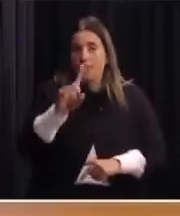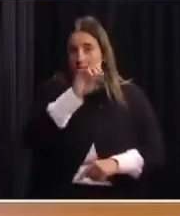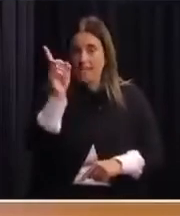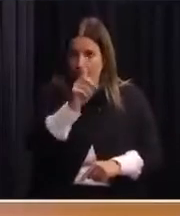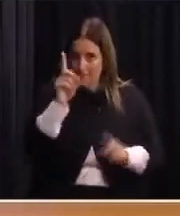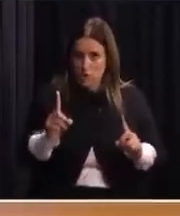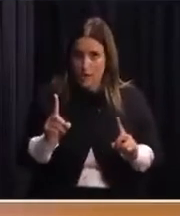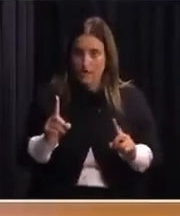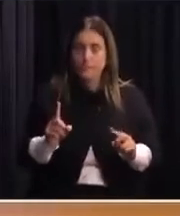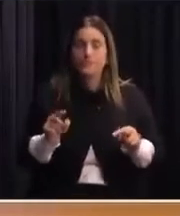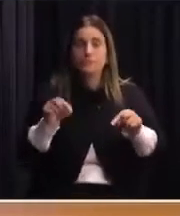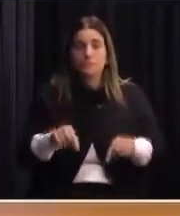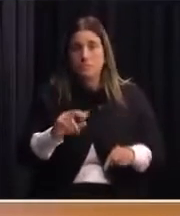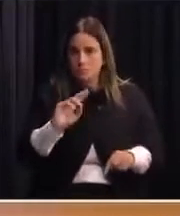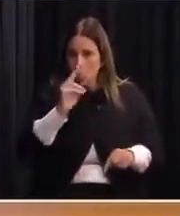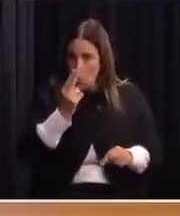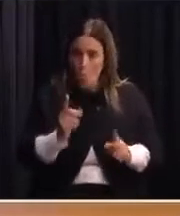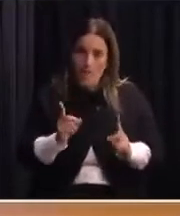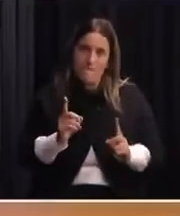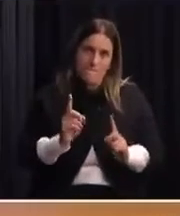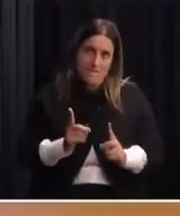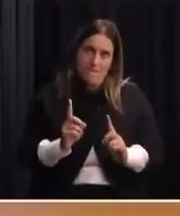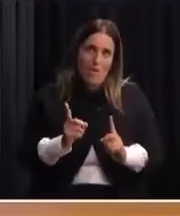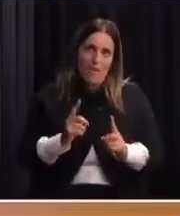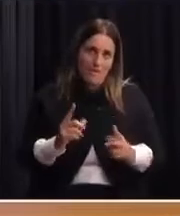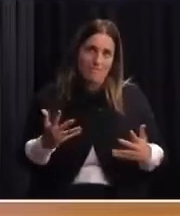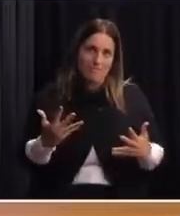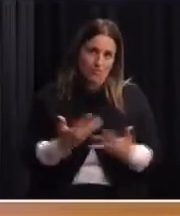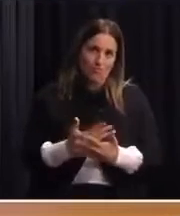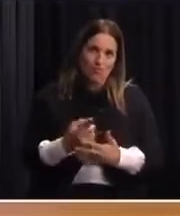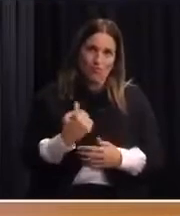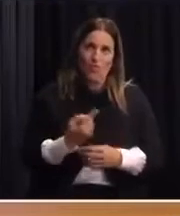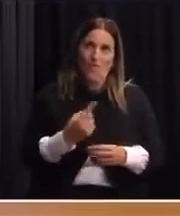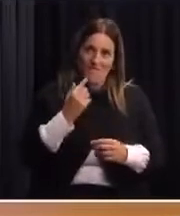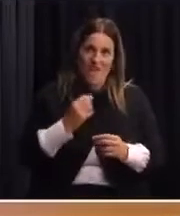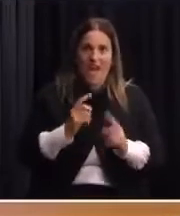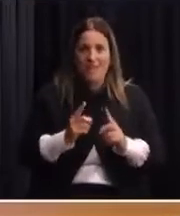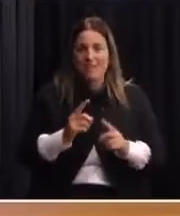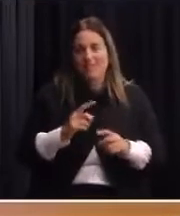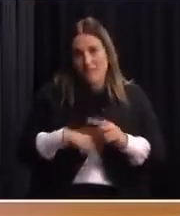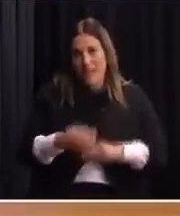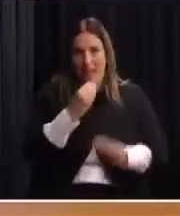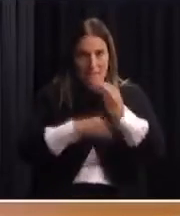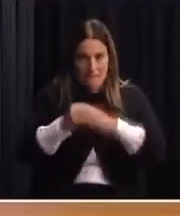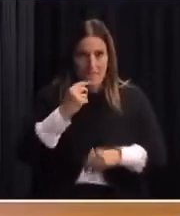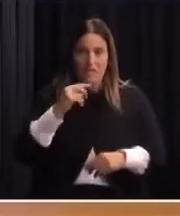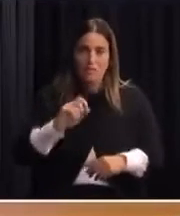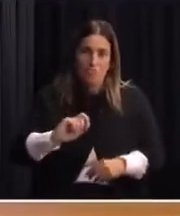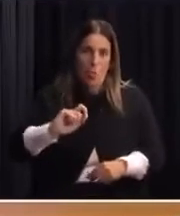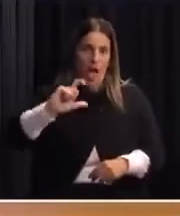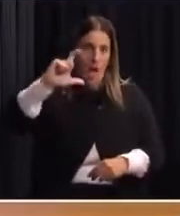de lo cual uruguay no es ajeno en particular han aumentado los precios de los alimentos